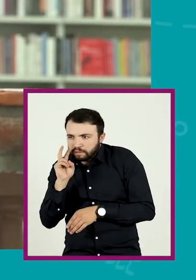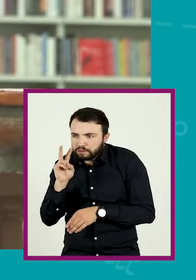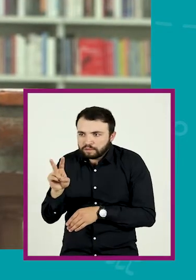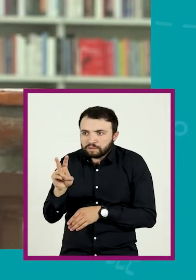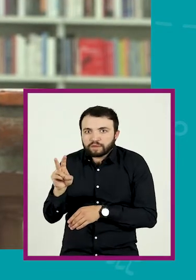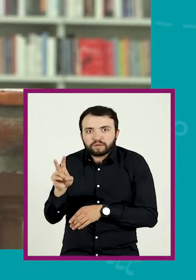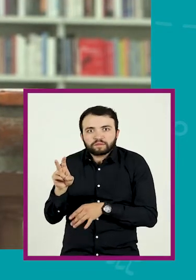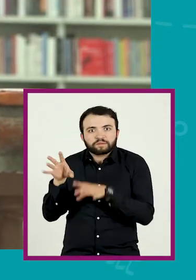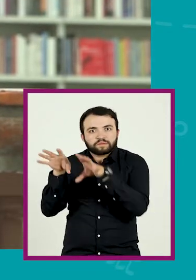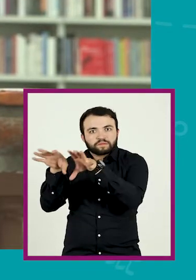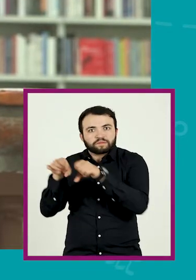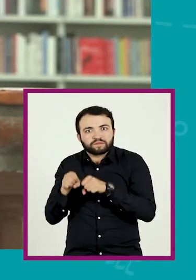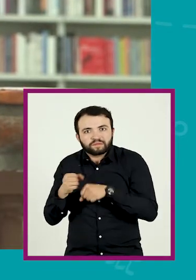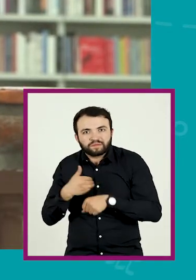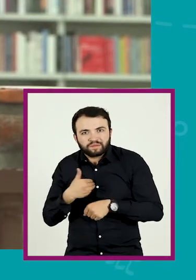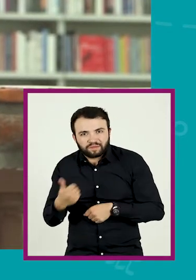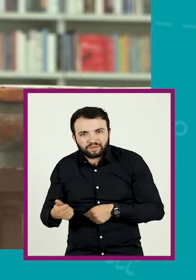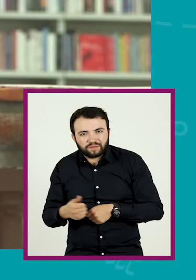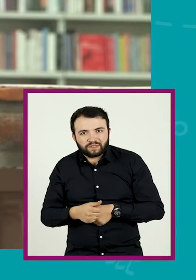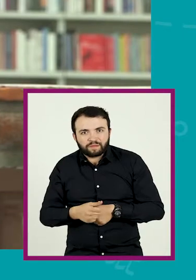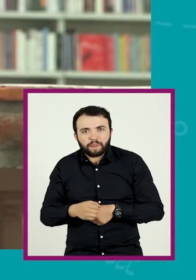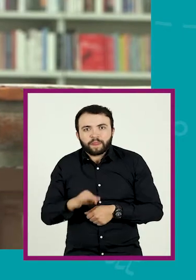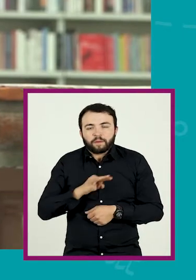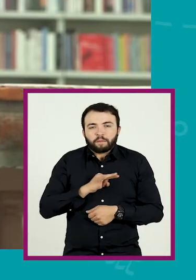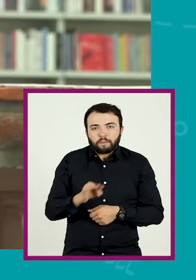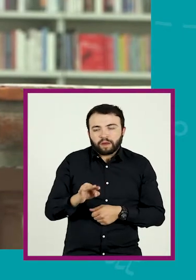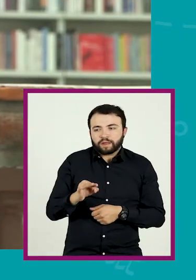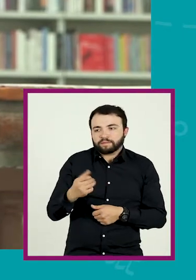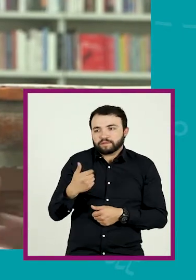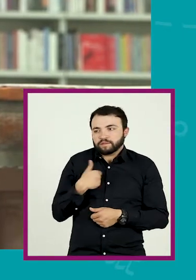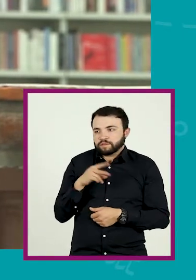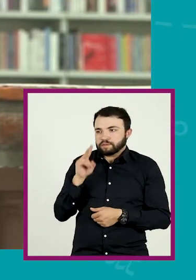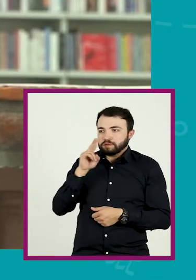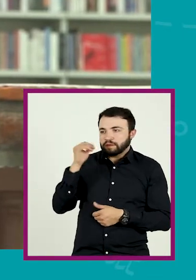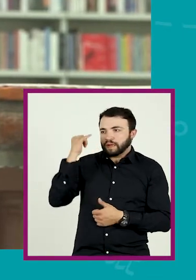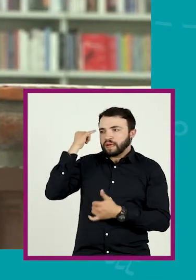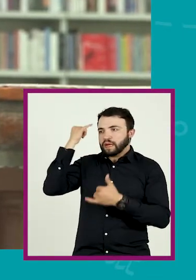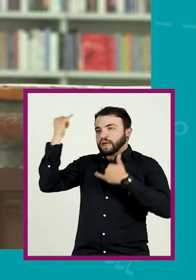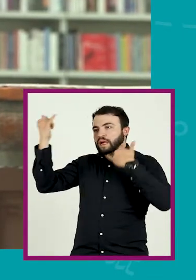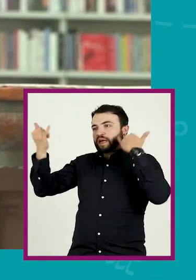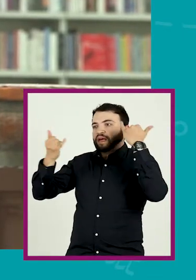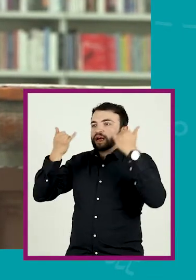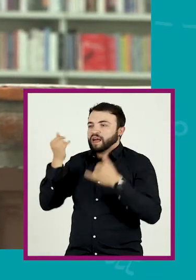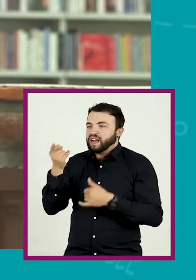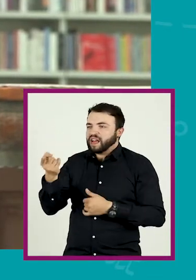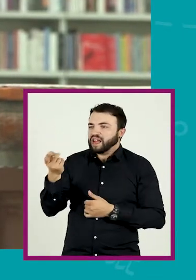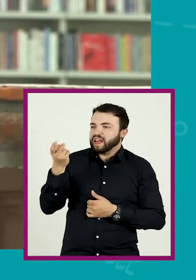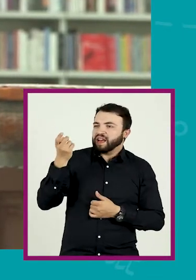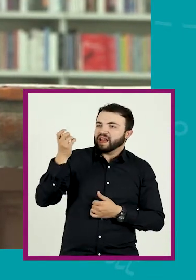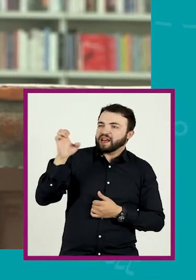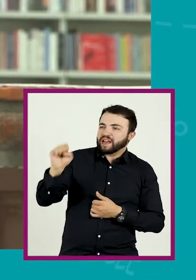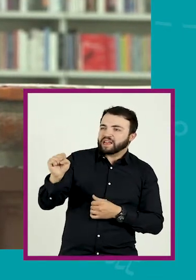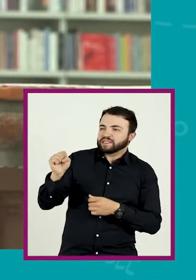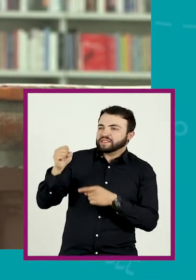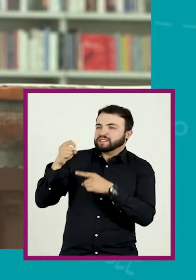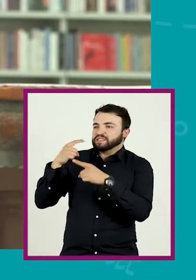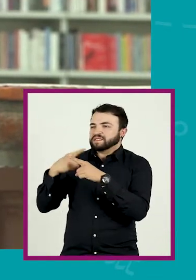Descartes son de tipo lógico, es decir, podemos deducir muchas cosas, principios ciertos,